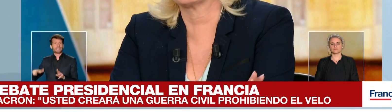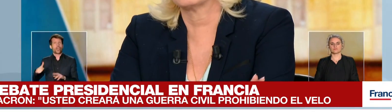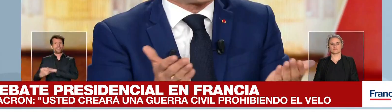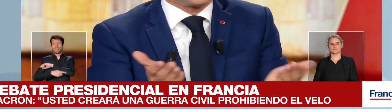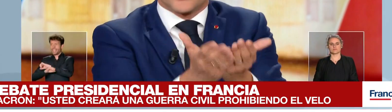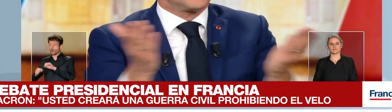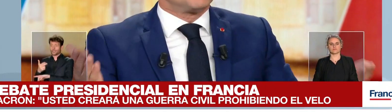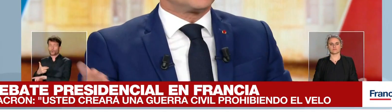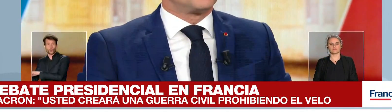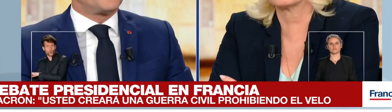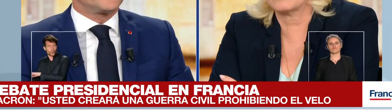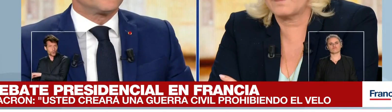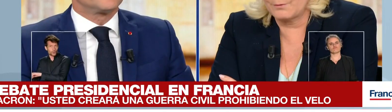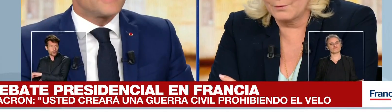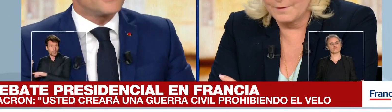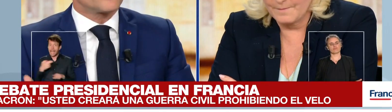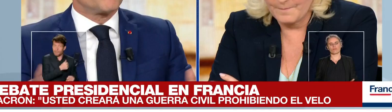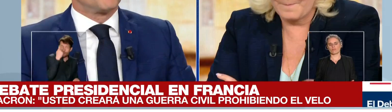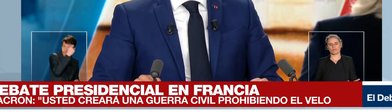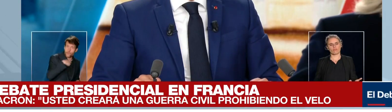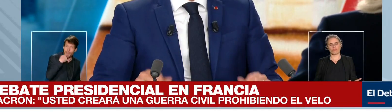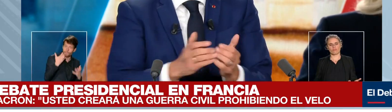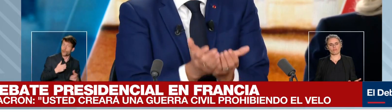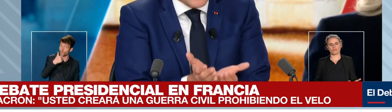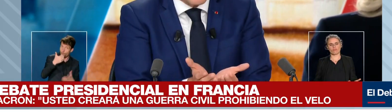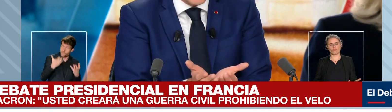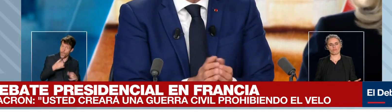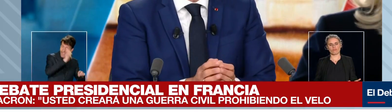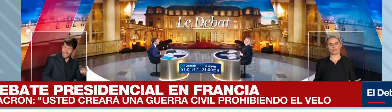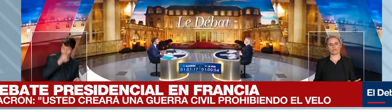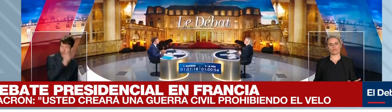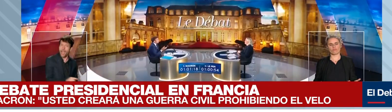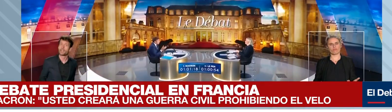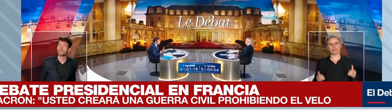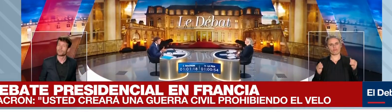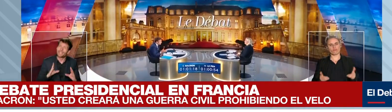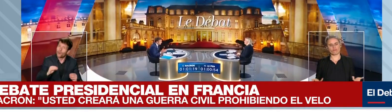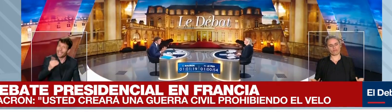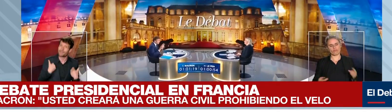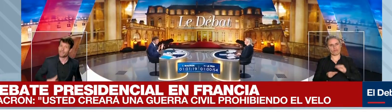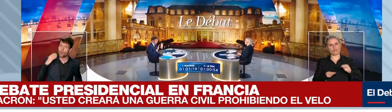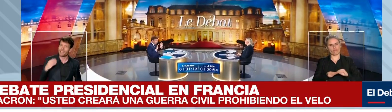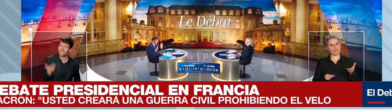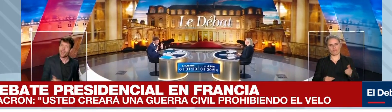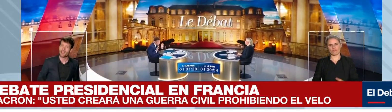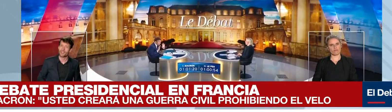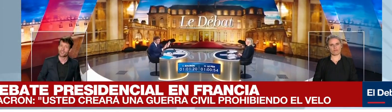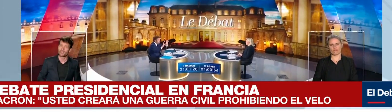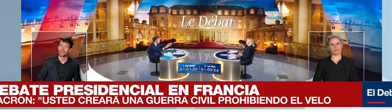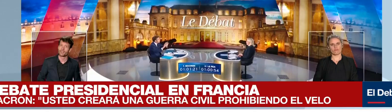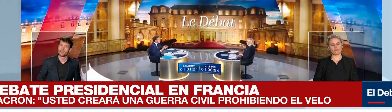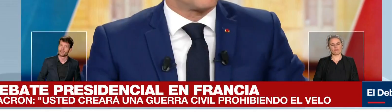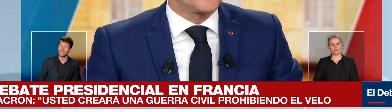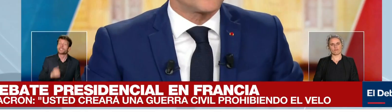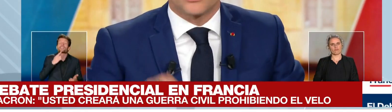velo? Eso es lo que usted está proponiendo, señora Le Pen. Eso es lo que está proponiendo, de manera concreta. Entonces, lo que yo digo es que